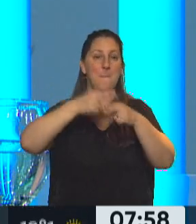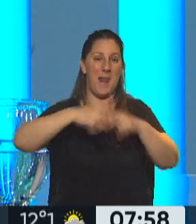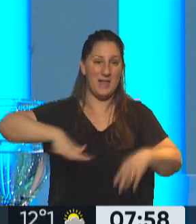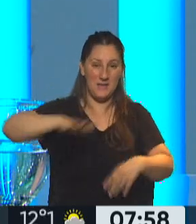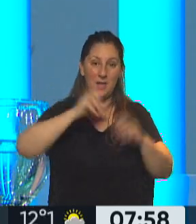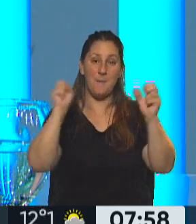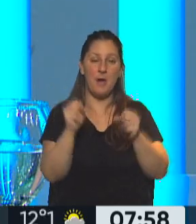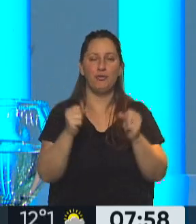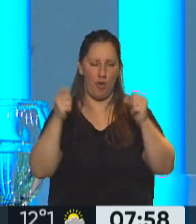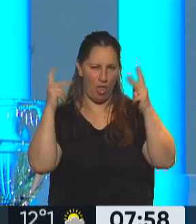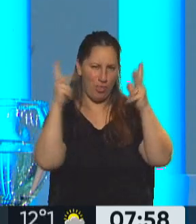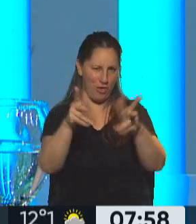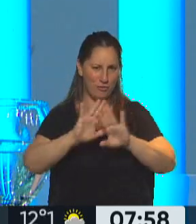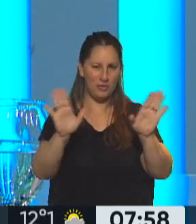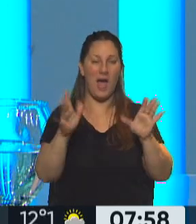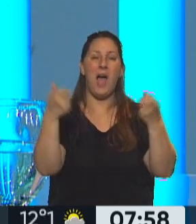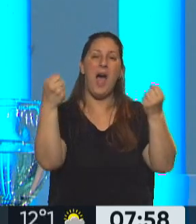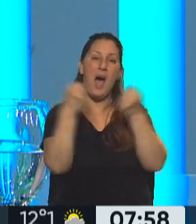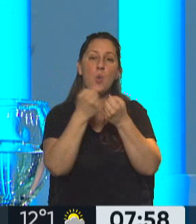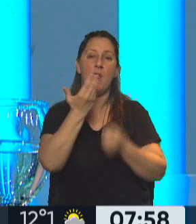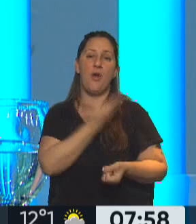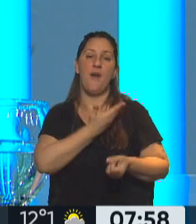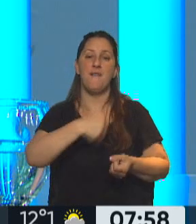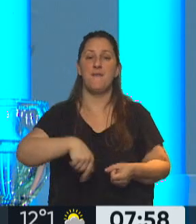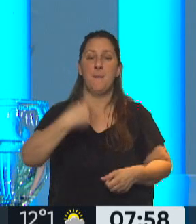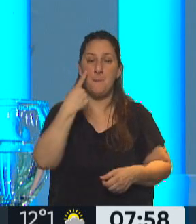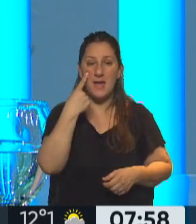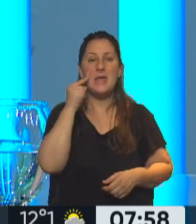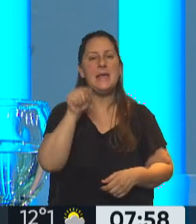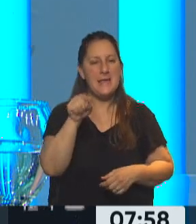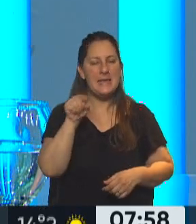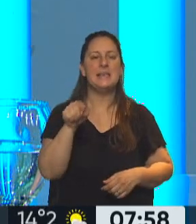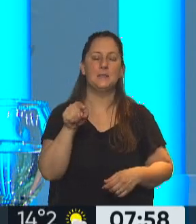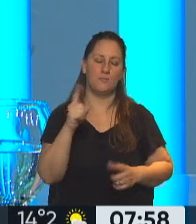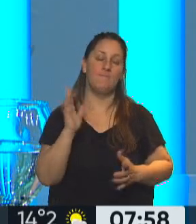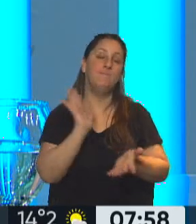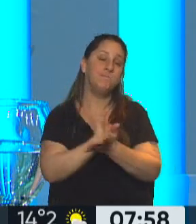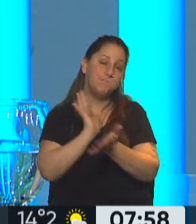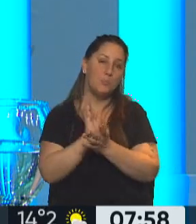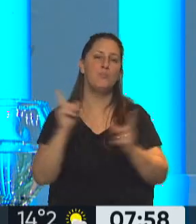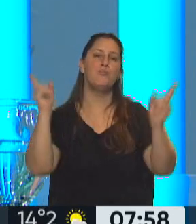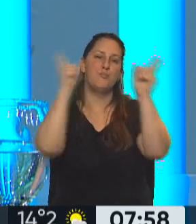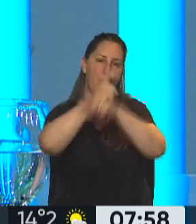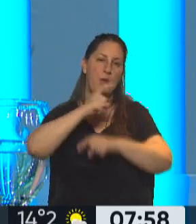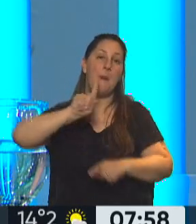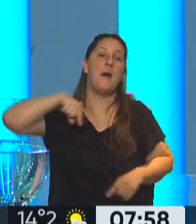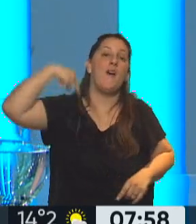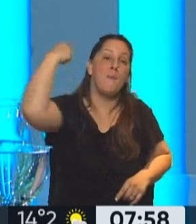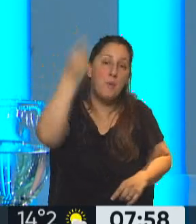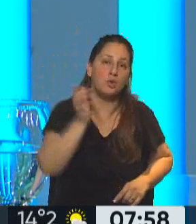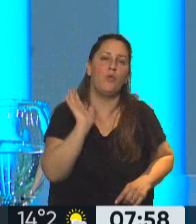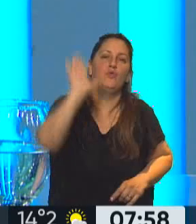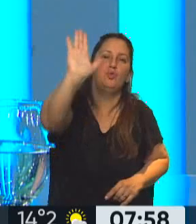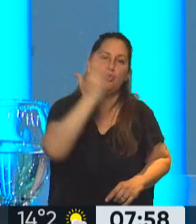decía que bueno el acuerdo con el fondo monetario internacional y va a ser un problema para el próximo gobierno y que